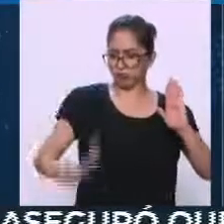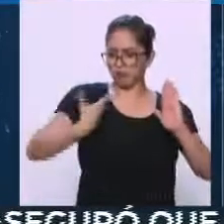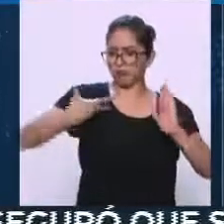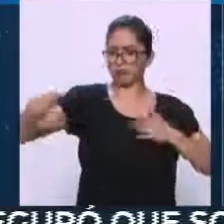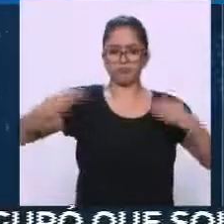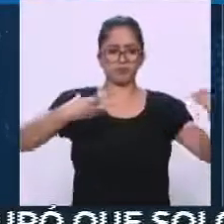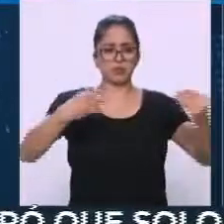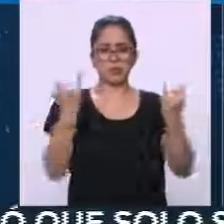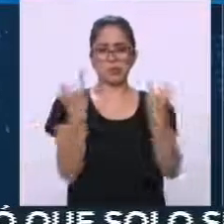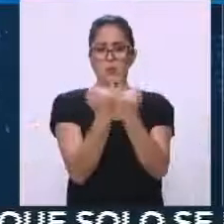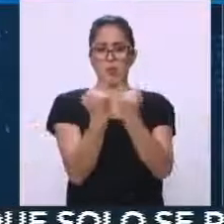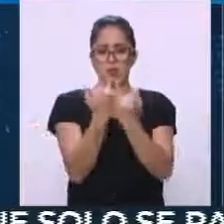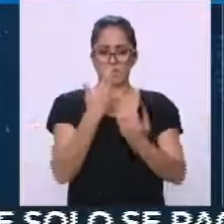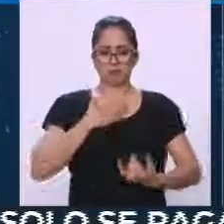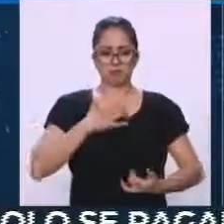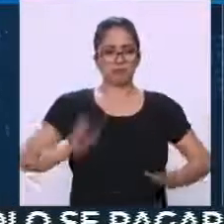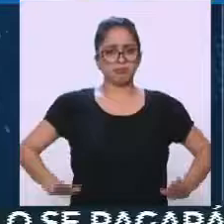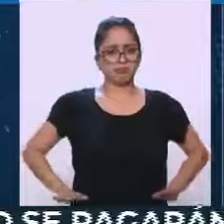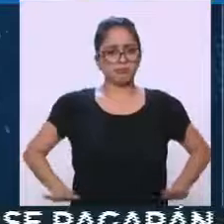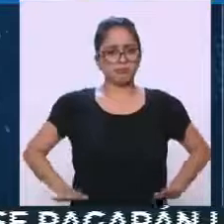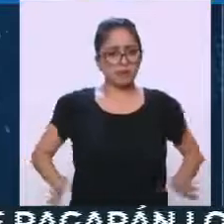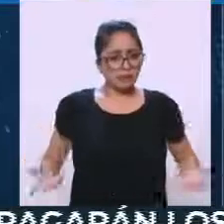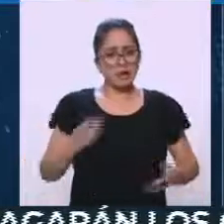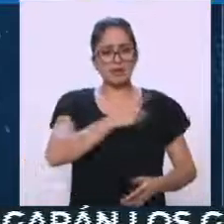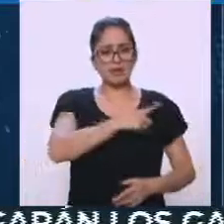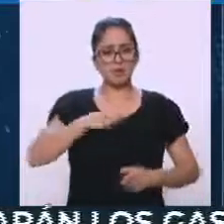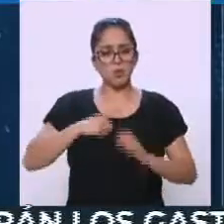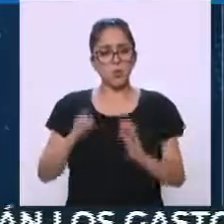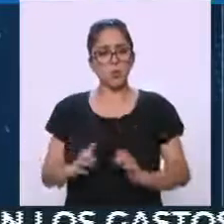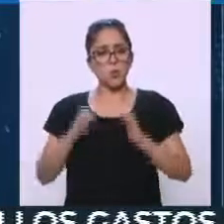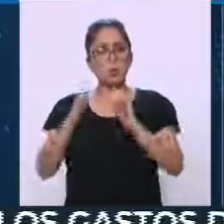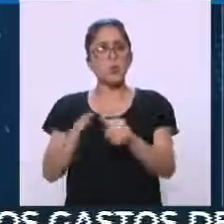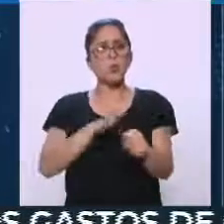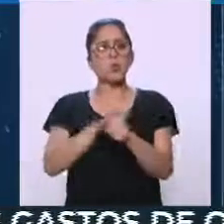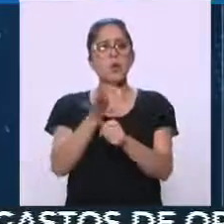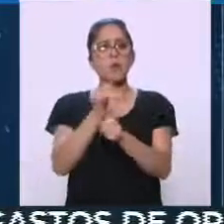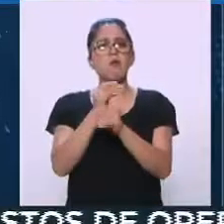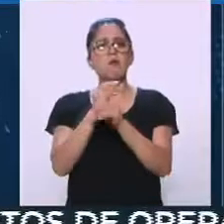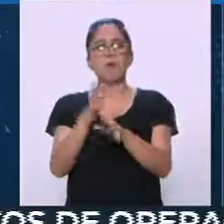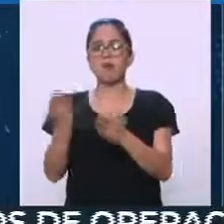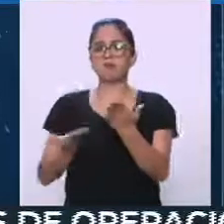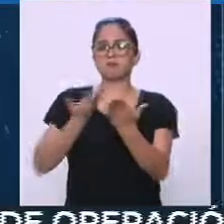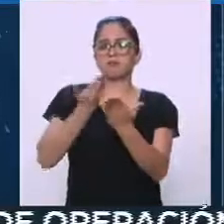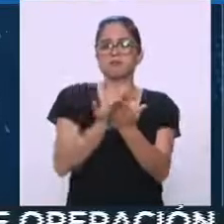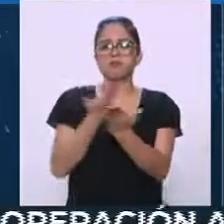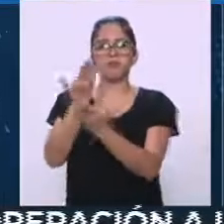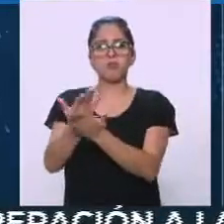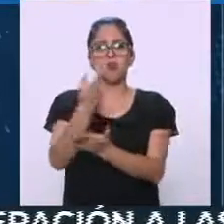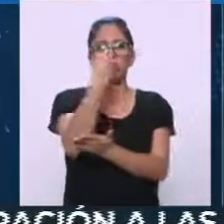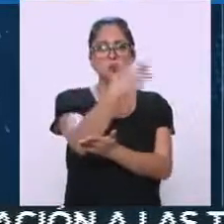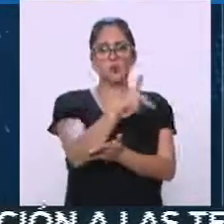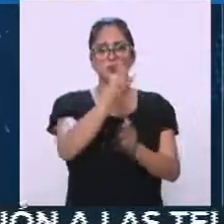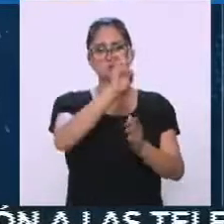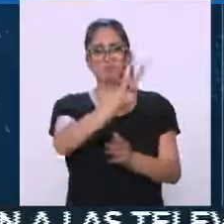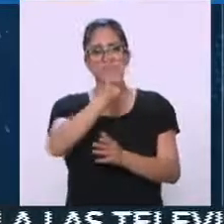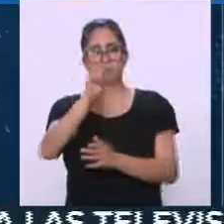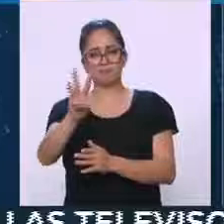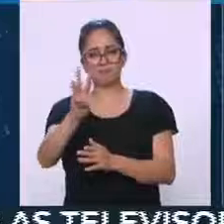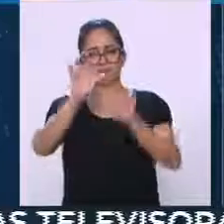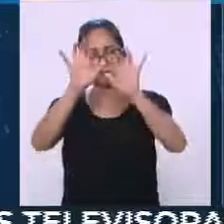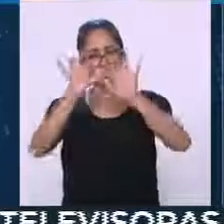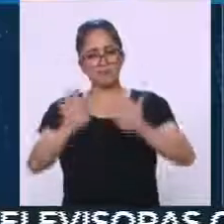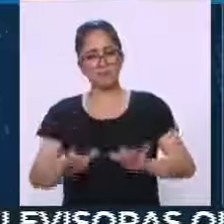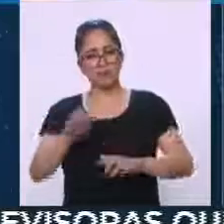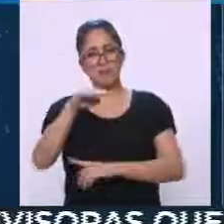más bajos en salvaguardar la calidad de la información que están reportando en sus micrositios relacionados a COVID, medido